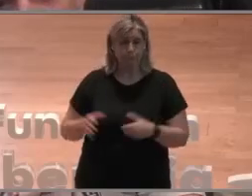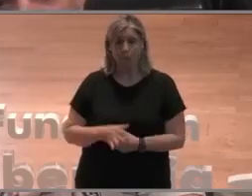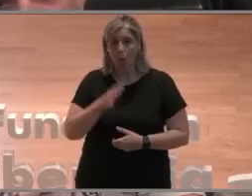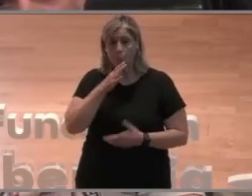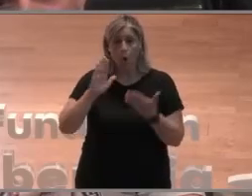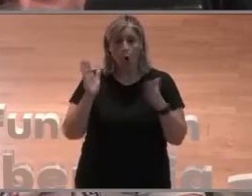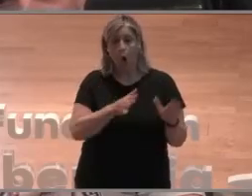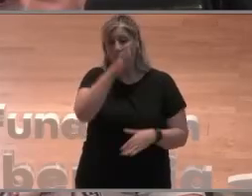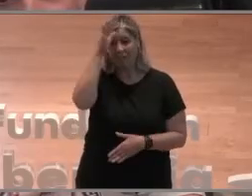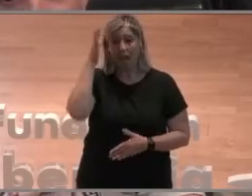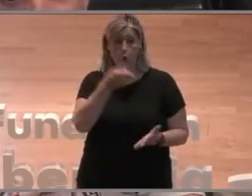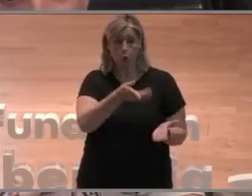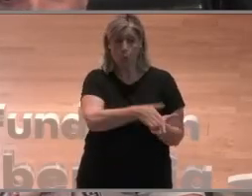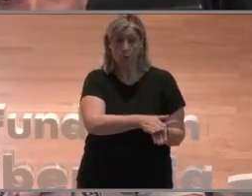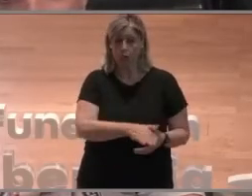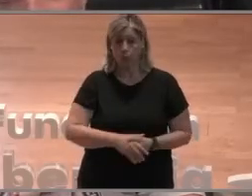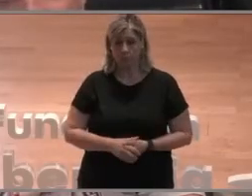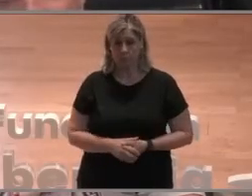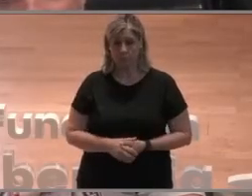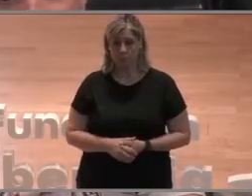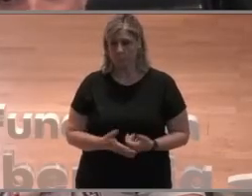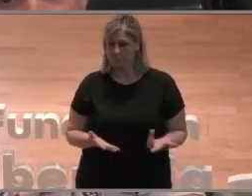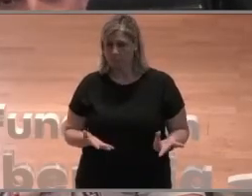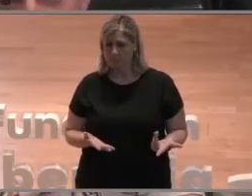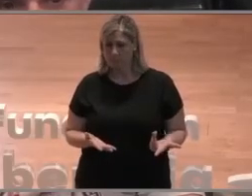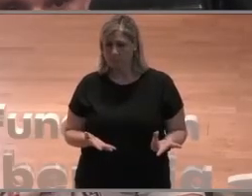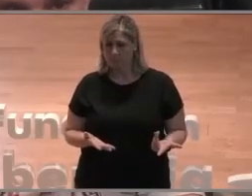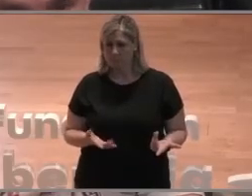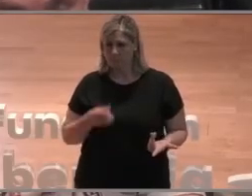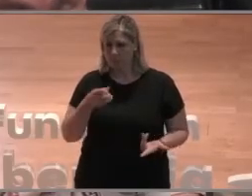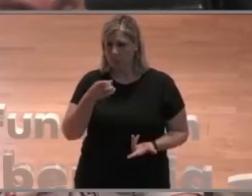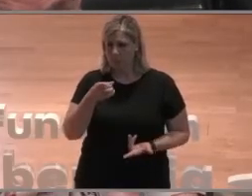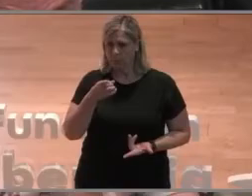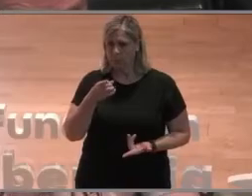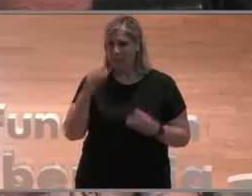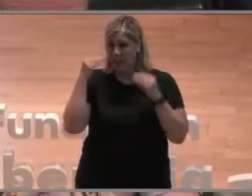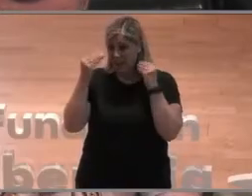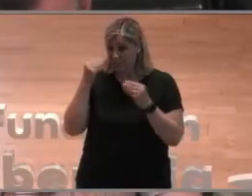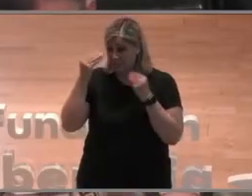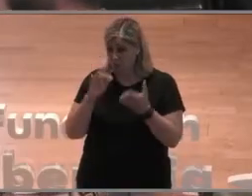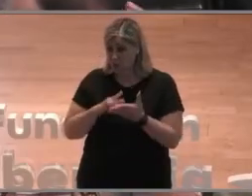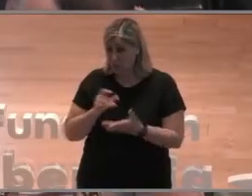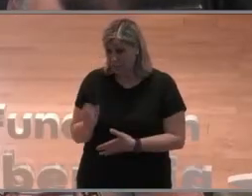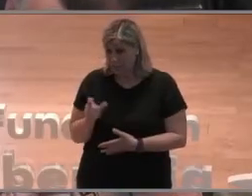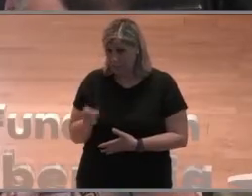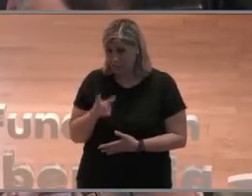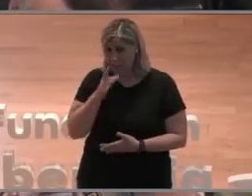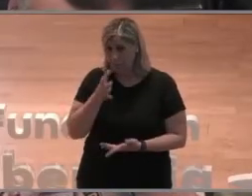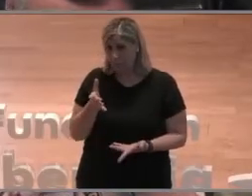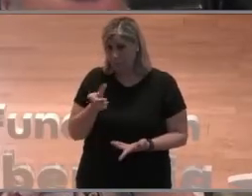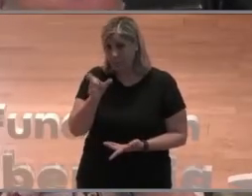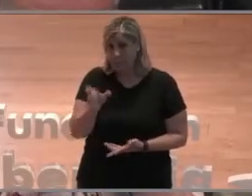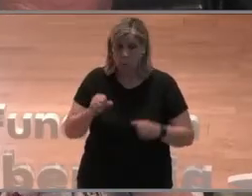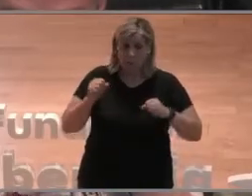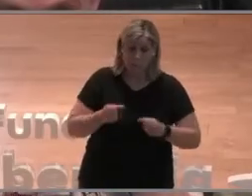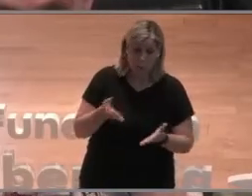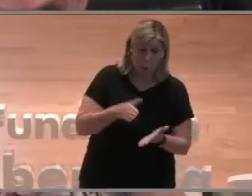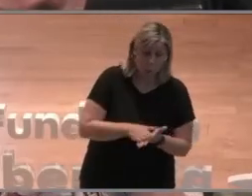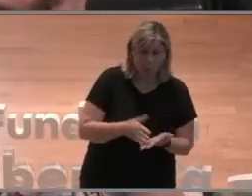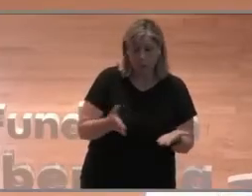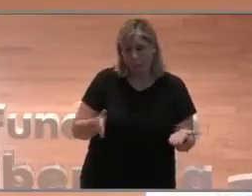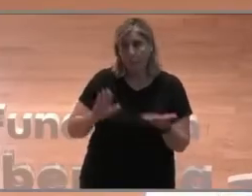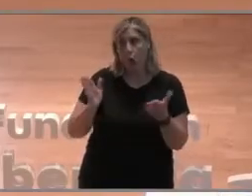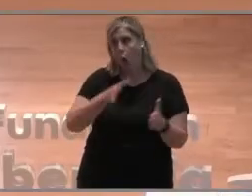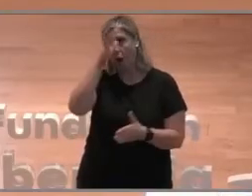ola de calor. Que si he hecho esta reflexión, a ver qué ocurre. Jesús. Muy interesante.